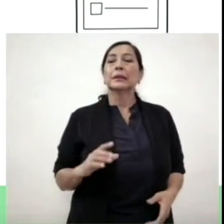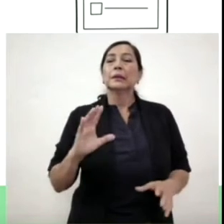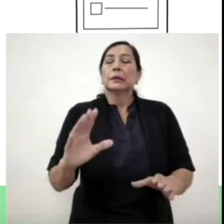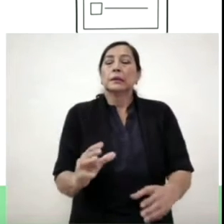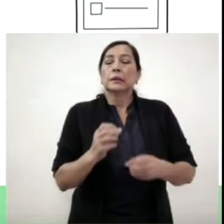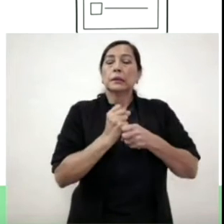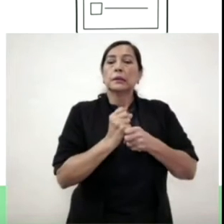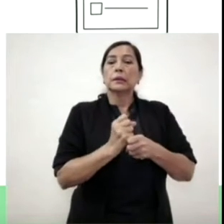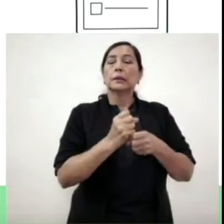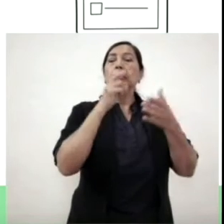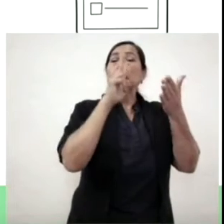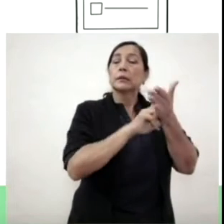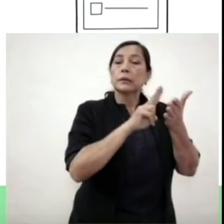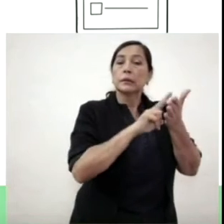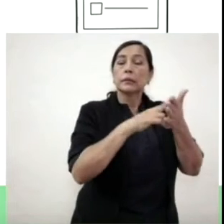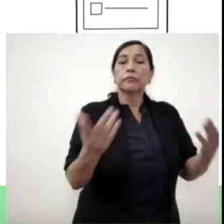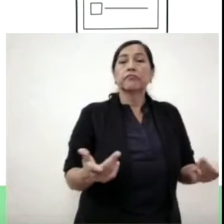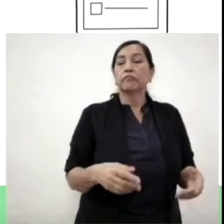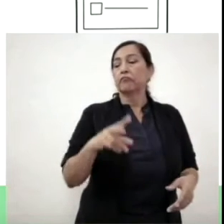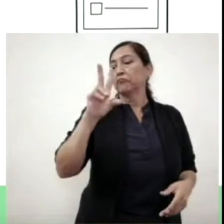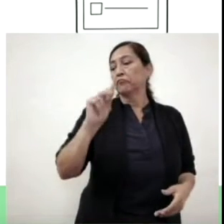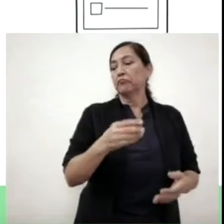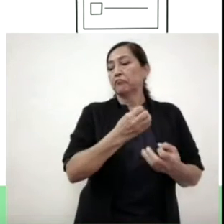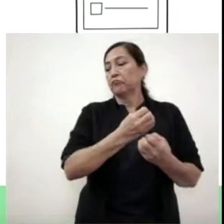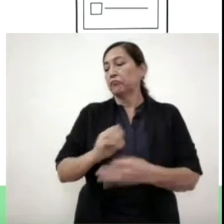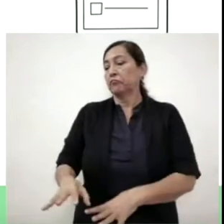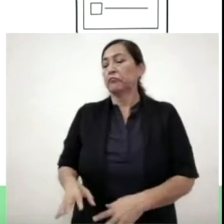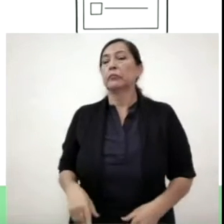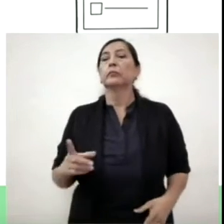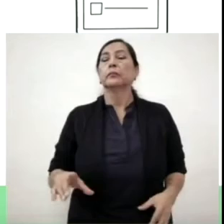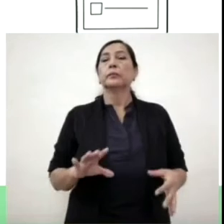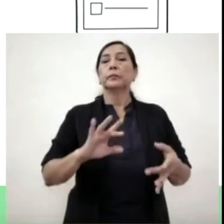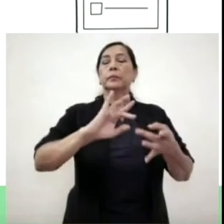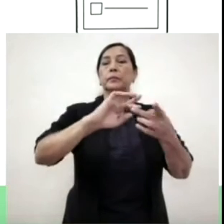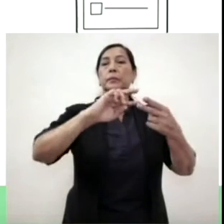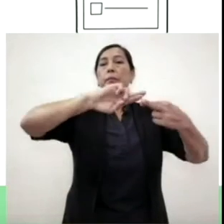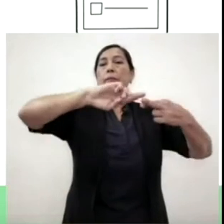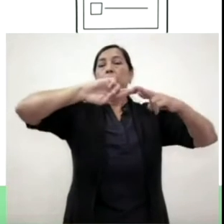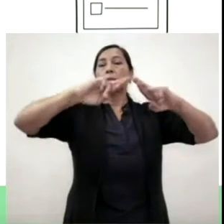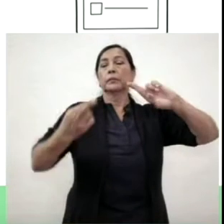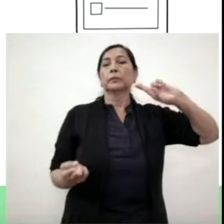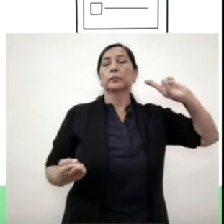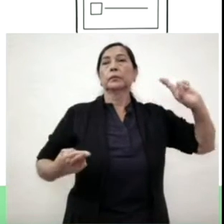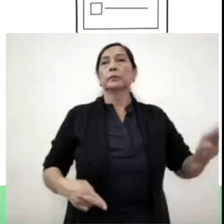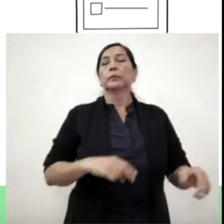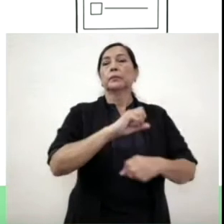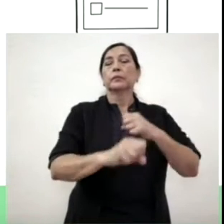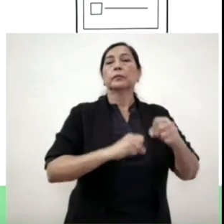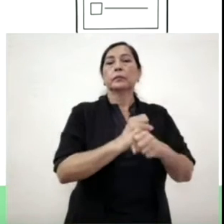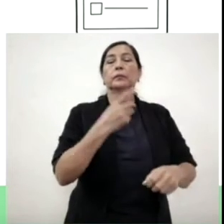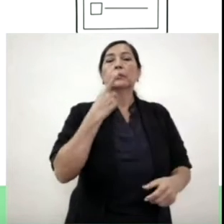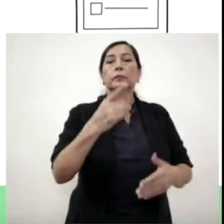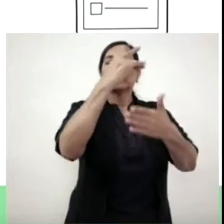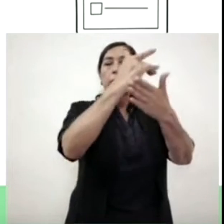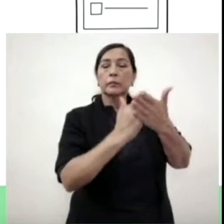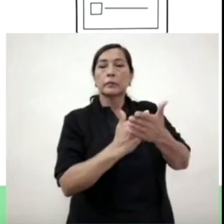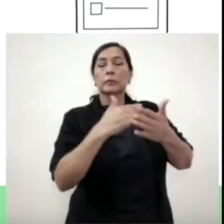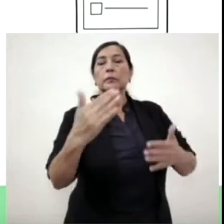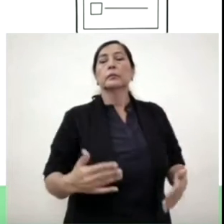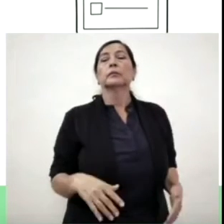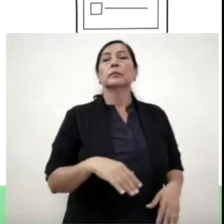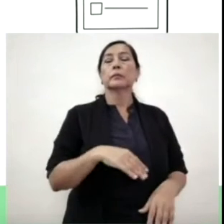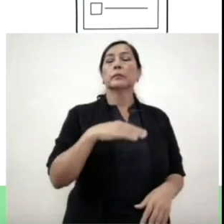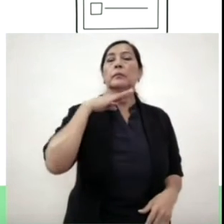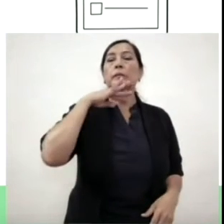han ido perdiendo, y la reconstrucción del tejido social, lo cual a su vez va a resultar en la disminución de incidencia